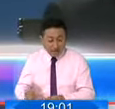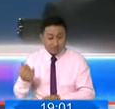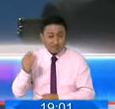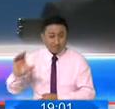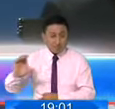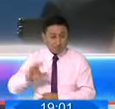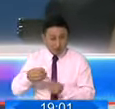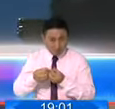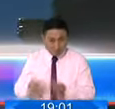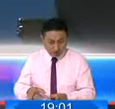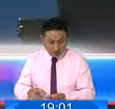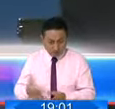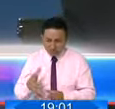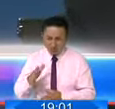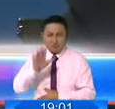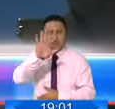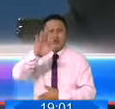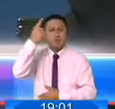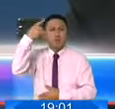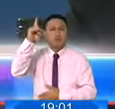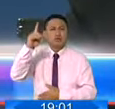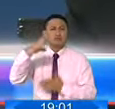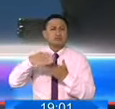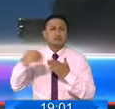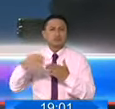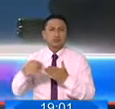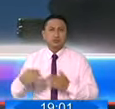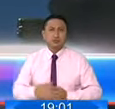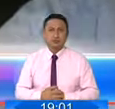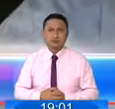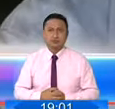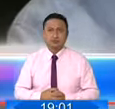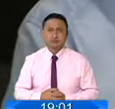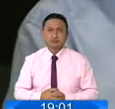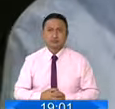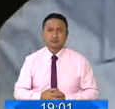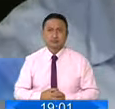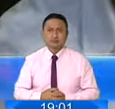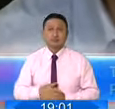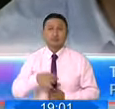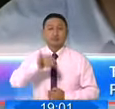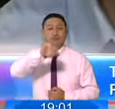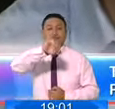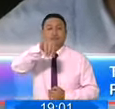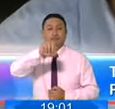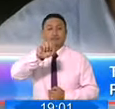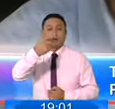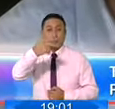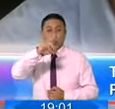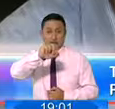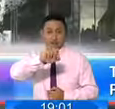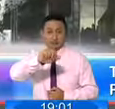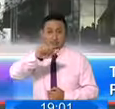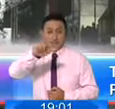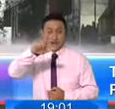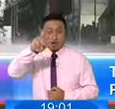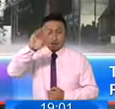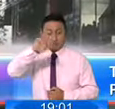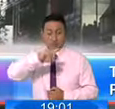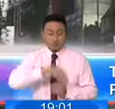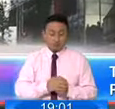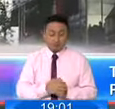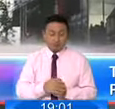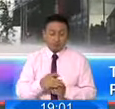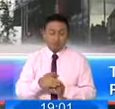el canal, suma cerca de 5 millones de dólares. Para Jorge Albán, director del Fideicomiso de Trabajadores de Gama, una de